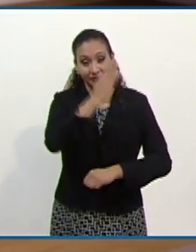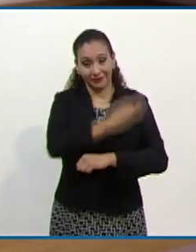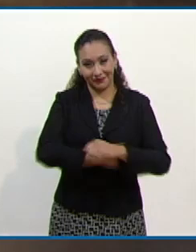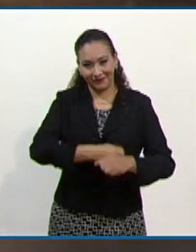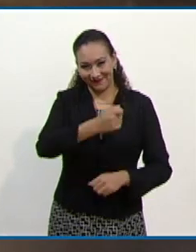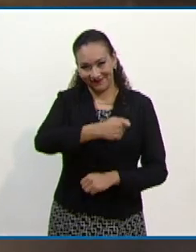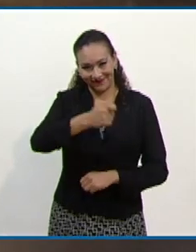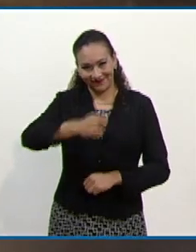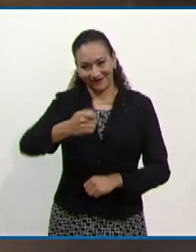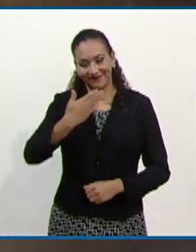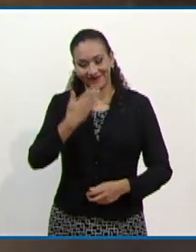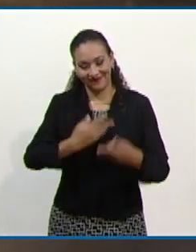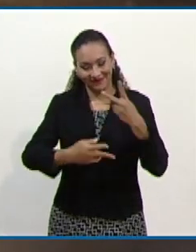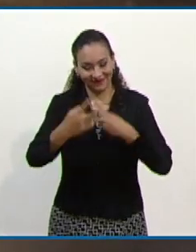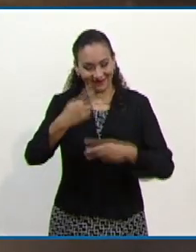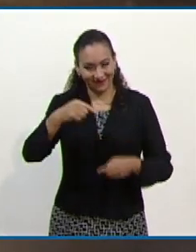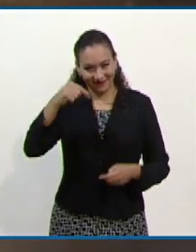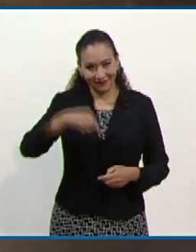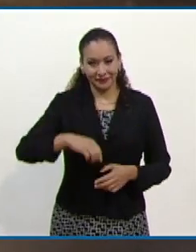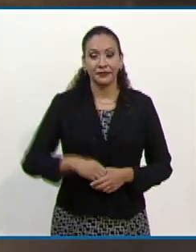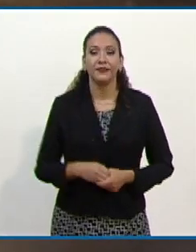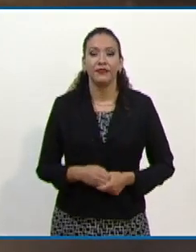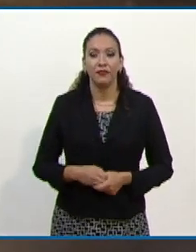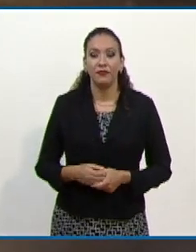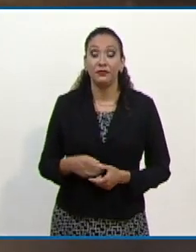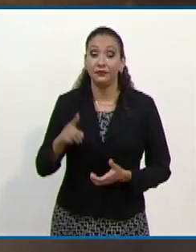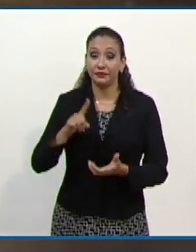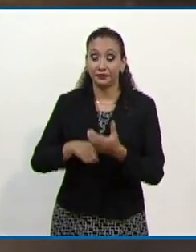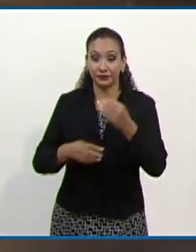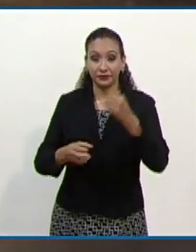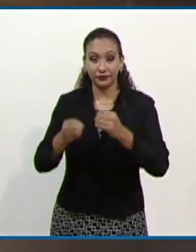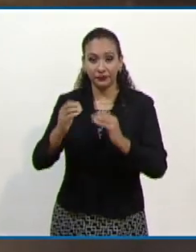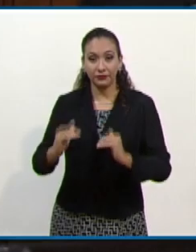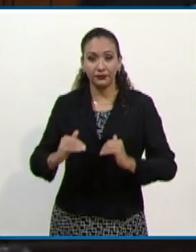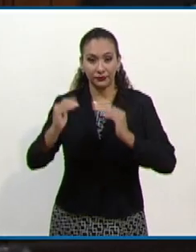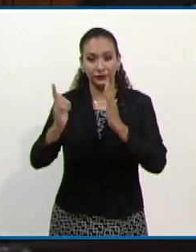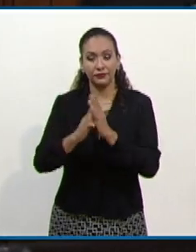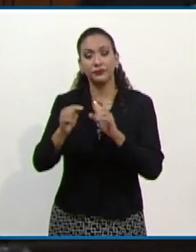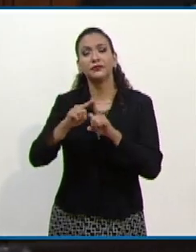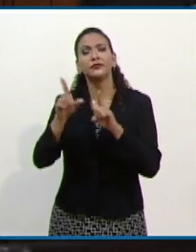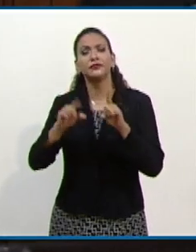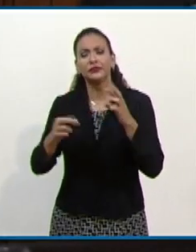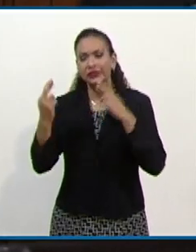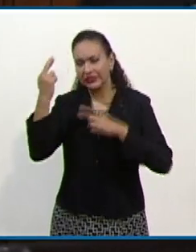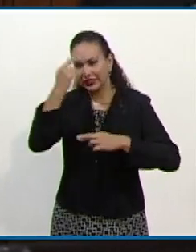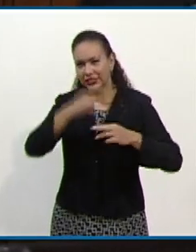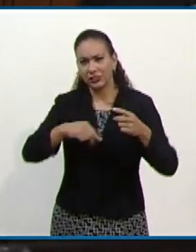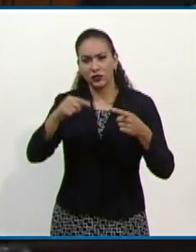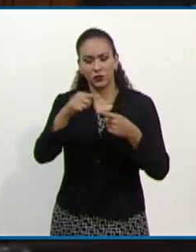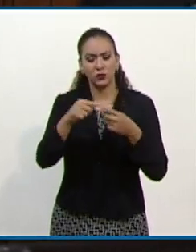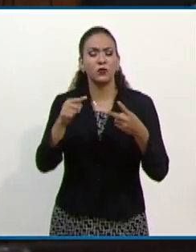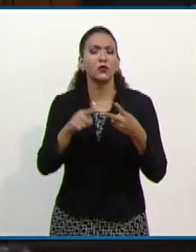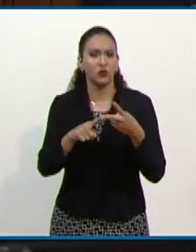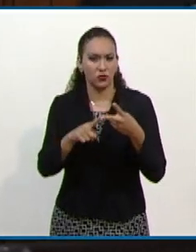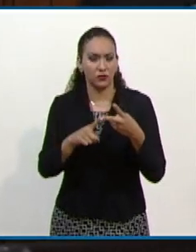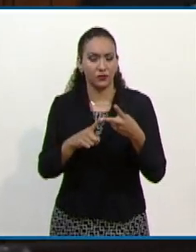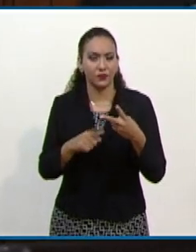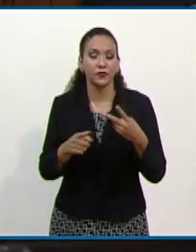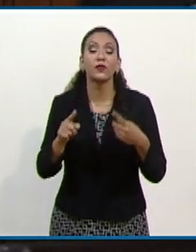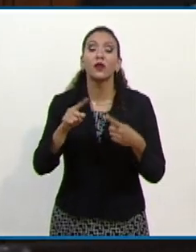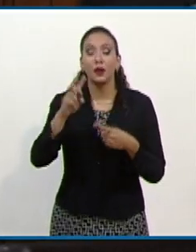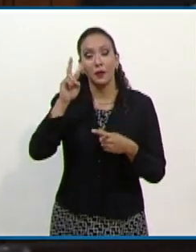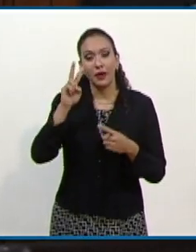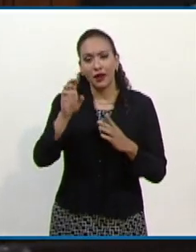todas las personas que siguen esta transmisión. El Pleno de la Suprema Corte de Justicia resolvió dos controversias